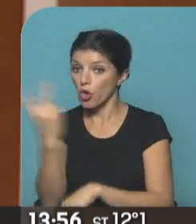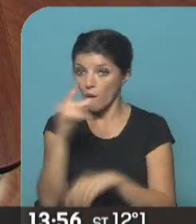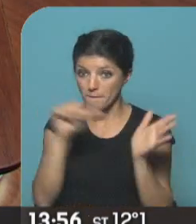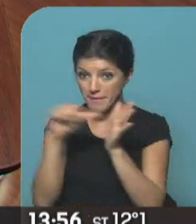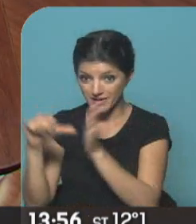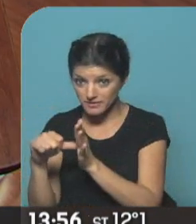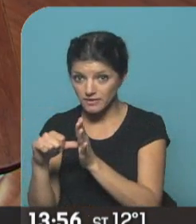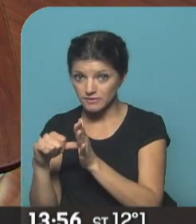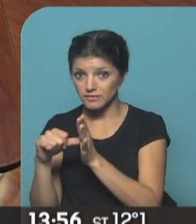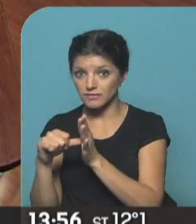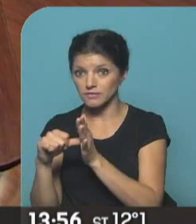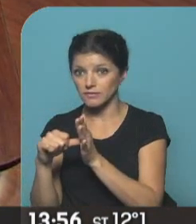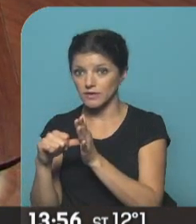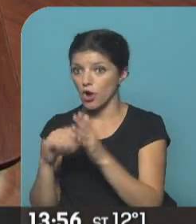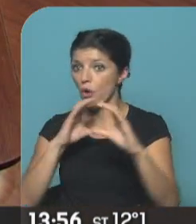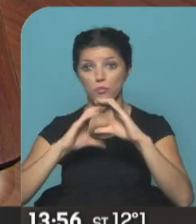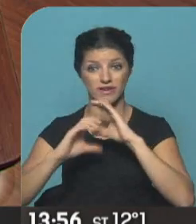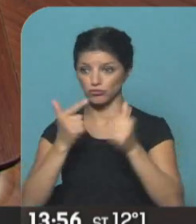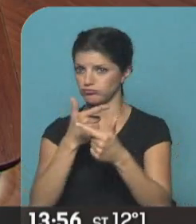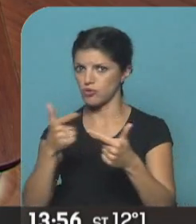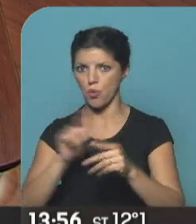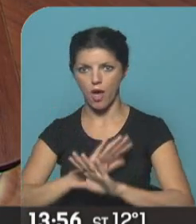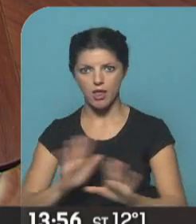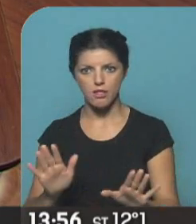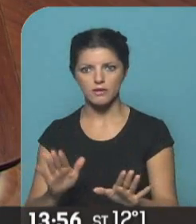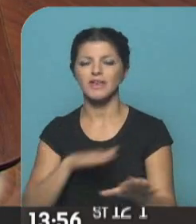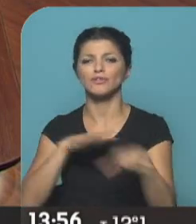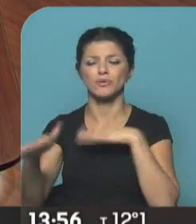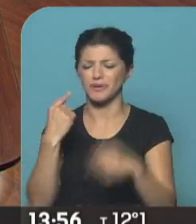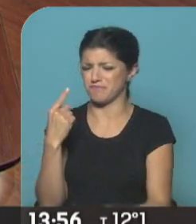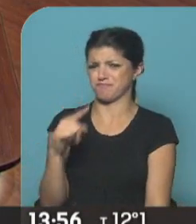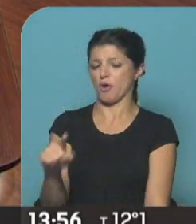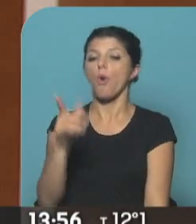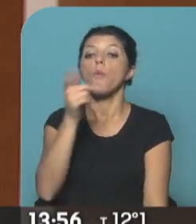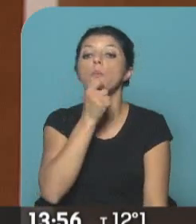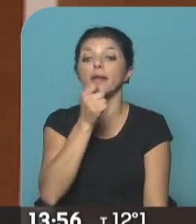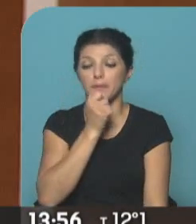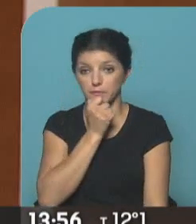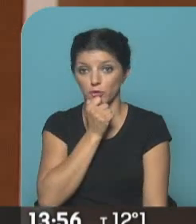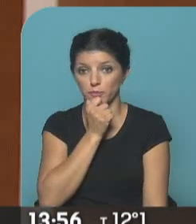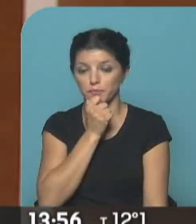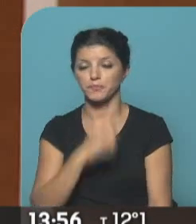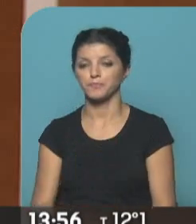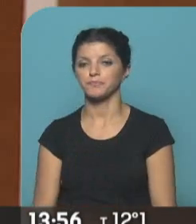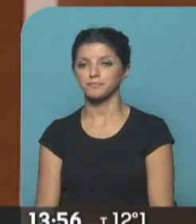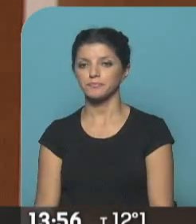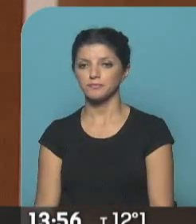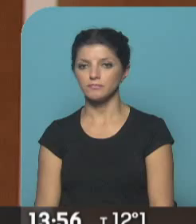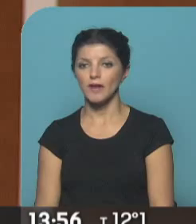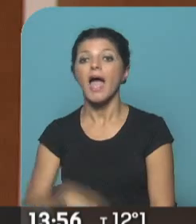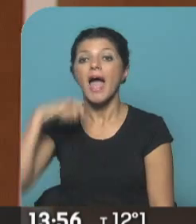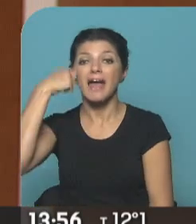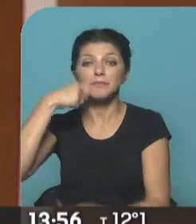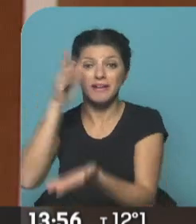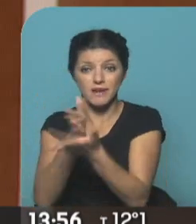nivel bilateral no tienen comunicación y se producen situaciones de lo más insólitas, como detienen animales en la